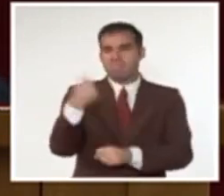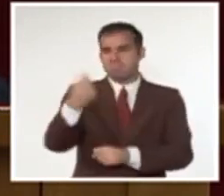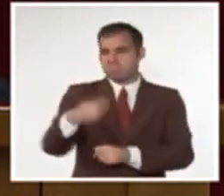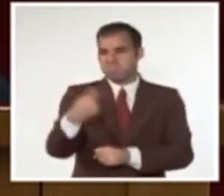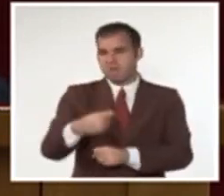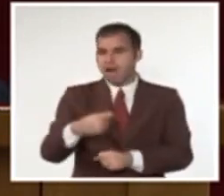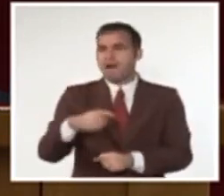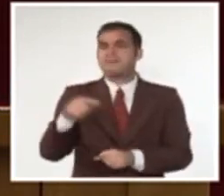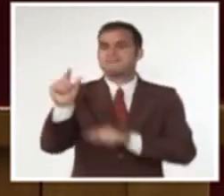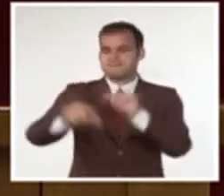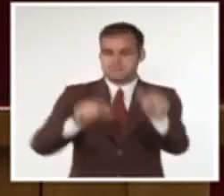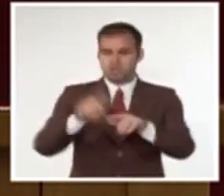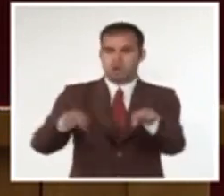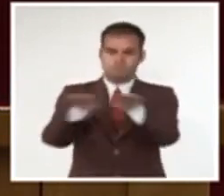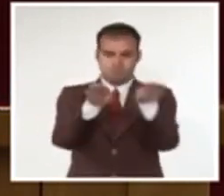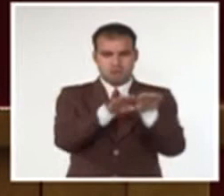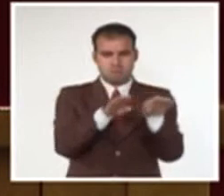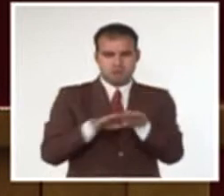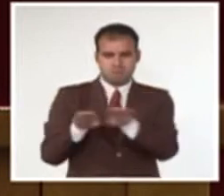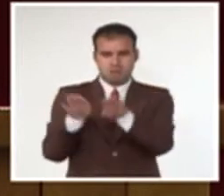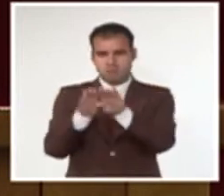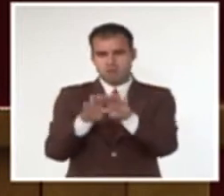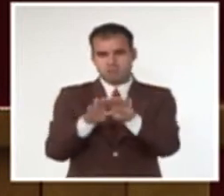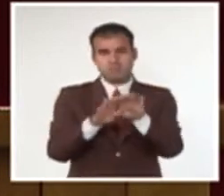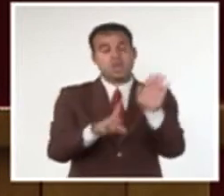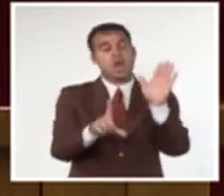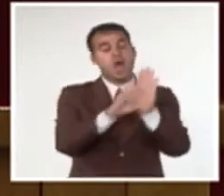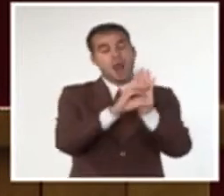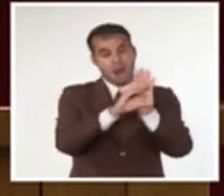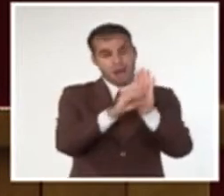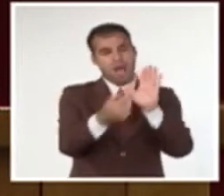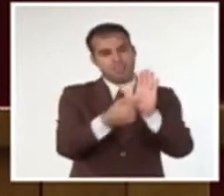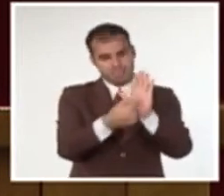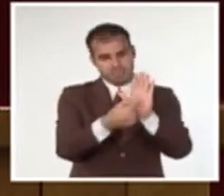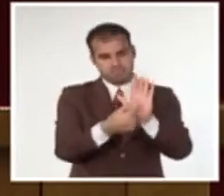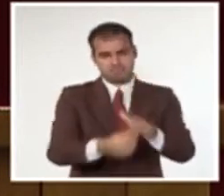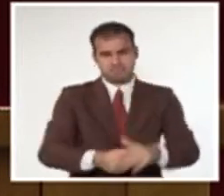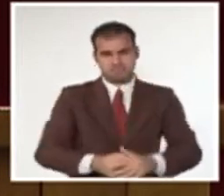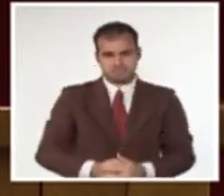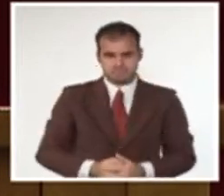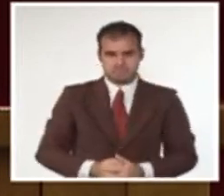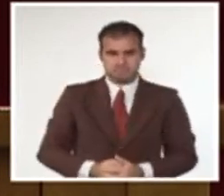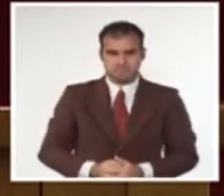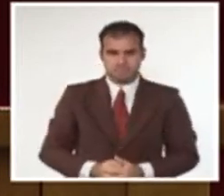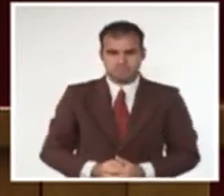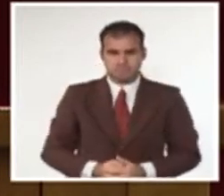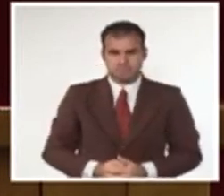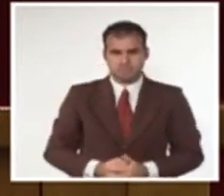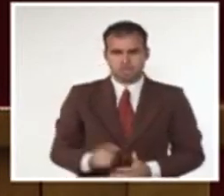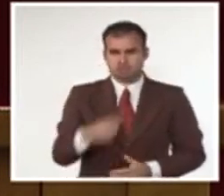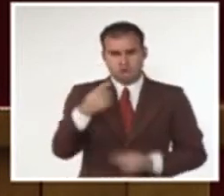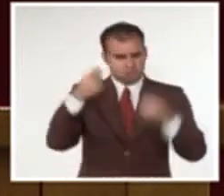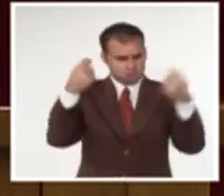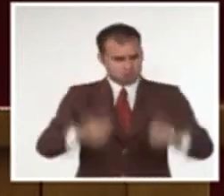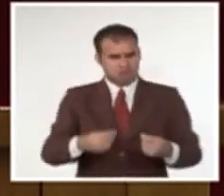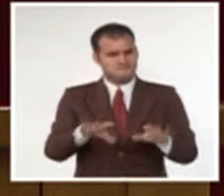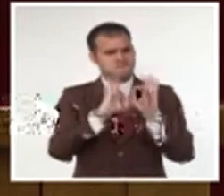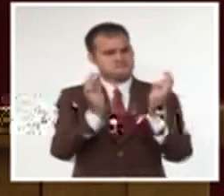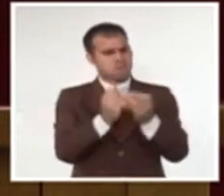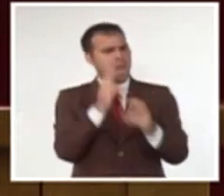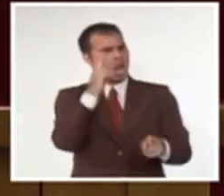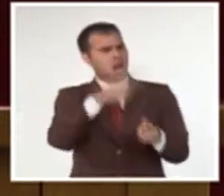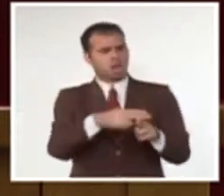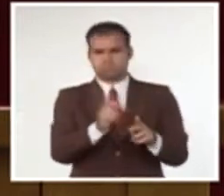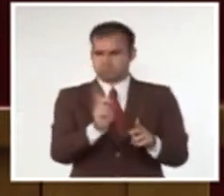y deberes refrendados en la Carta Magna. No impone modelos o tipos de familia, sino que